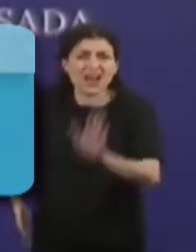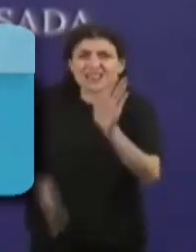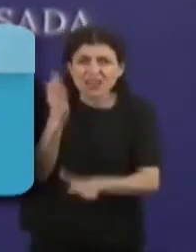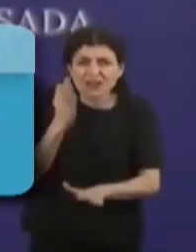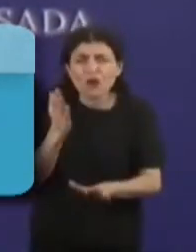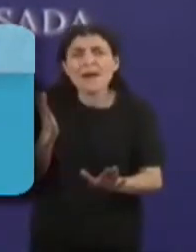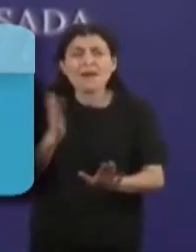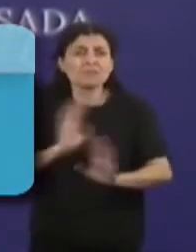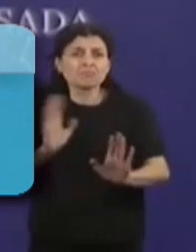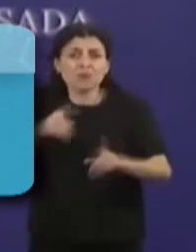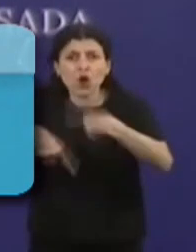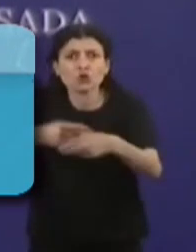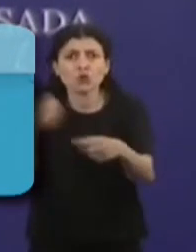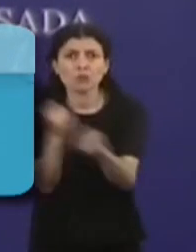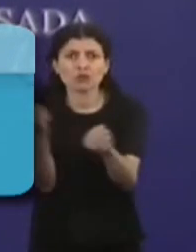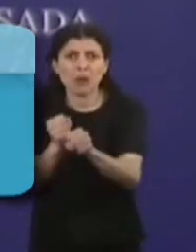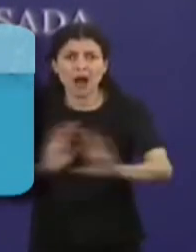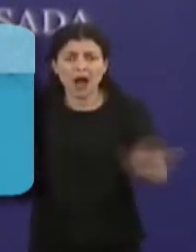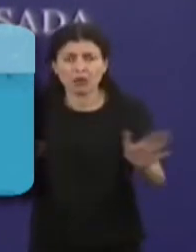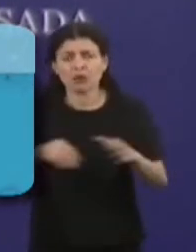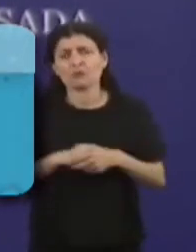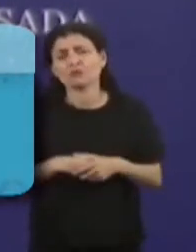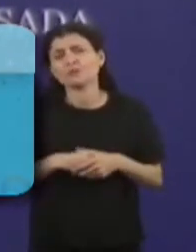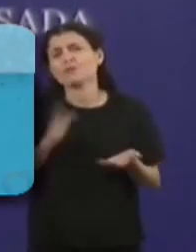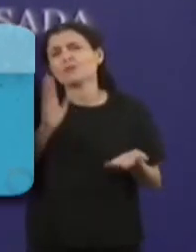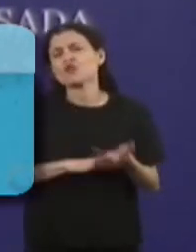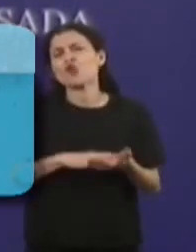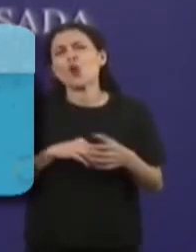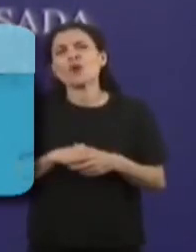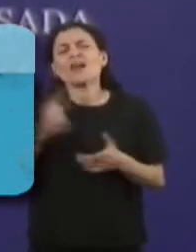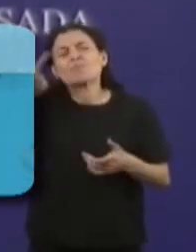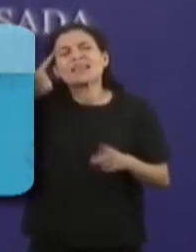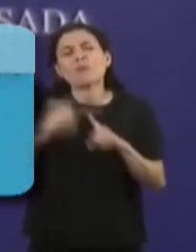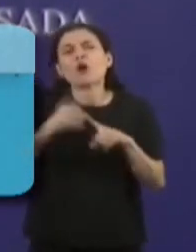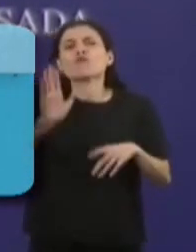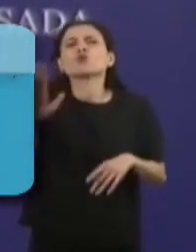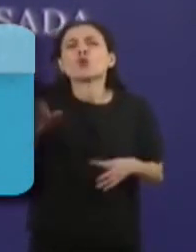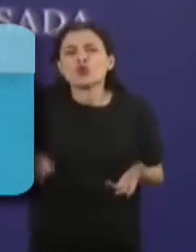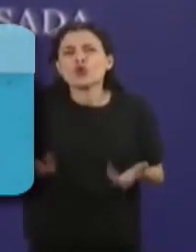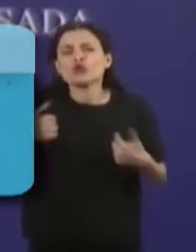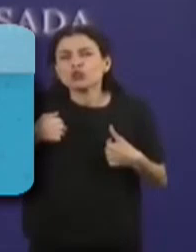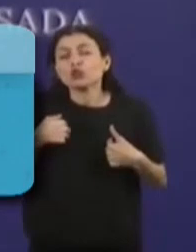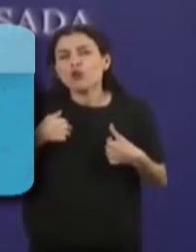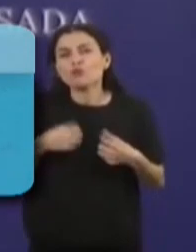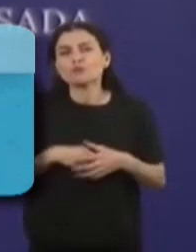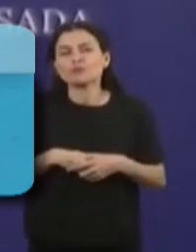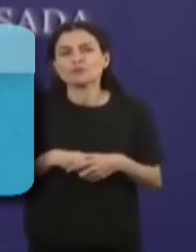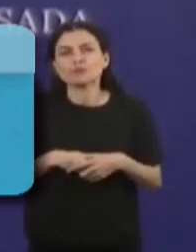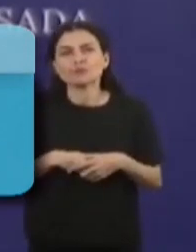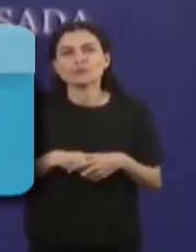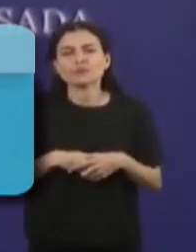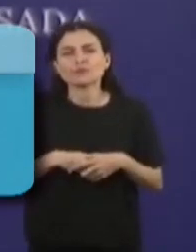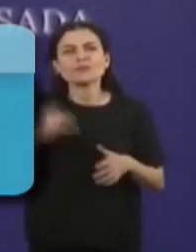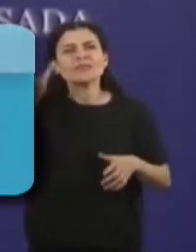ese nivel del gobierno. Con respecto al futuro, yo le diría que de lo